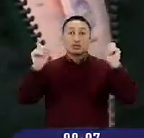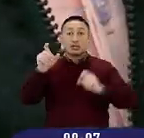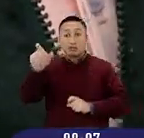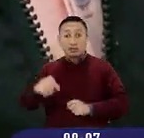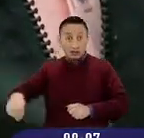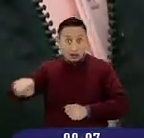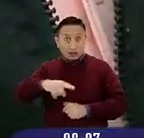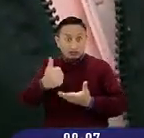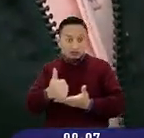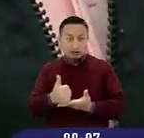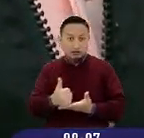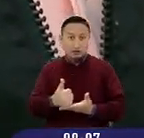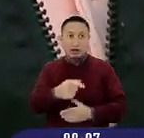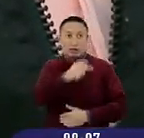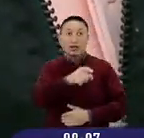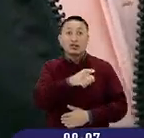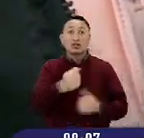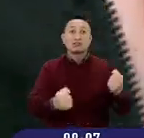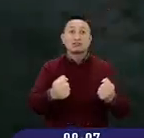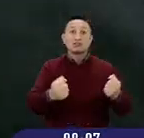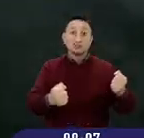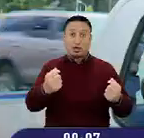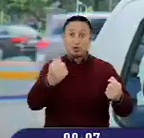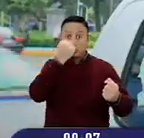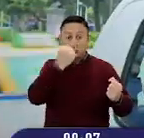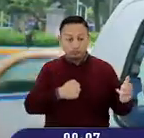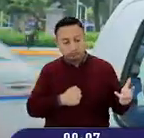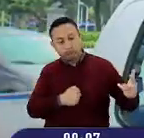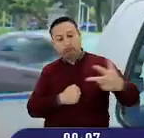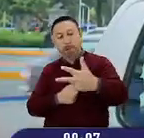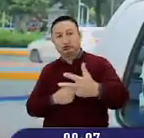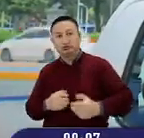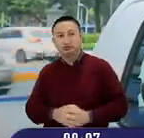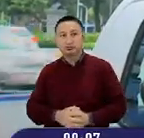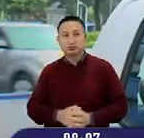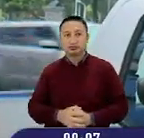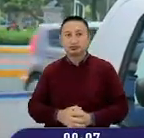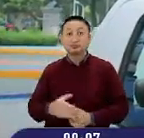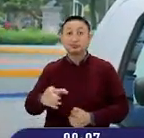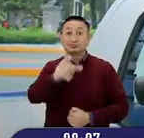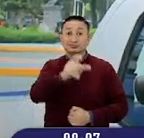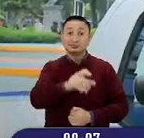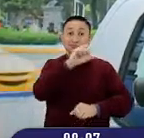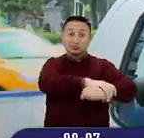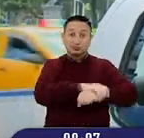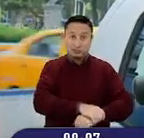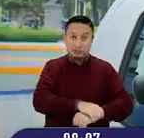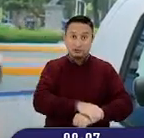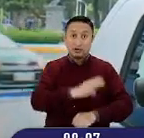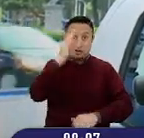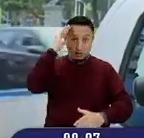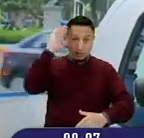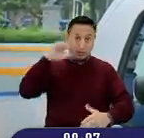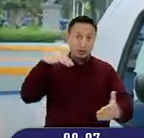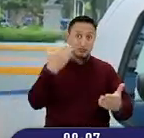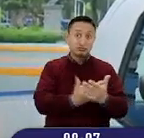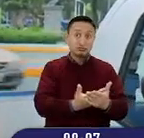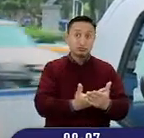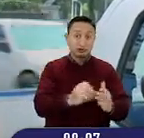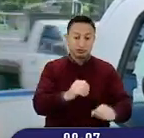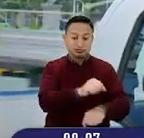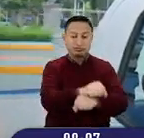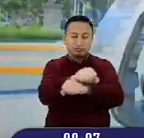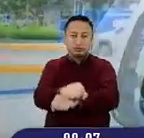de ahí y un señor de un carro rojo, él le cruzó el carro. Lo aprenden y al momento que llegamos nosotros, la Policía Nacional